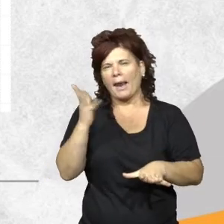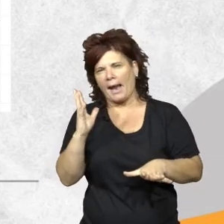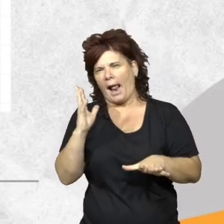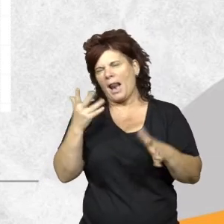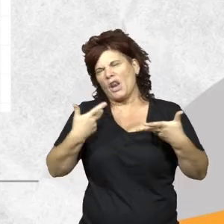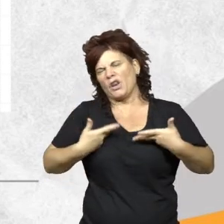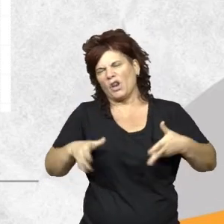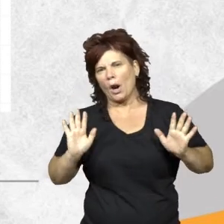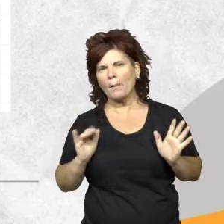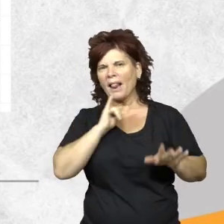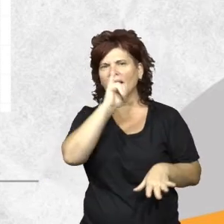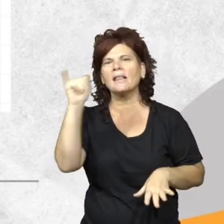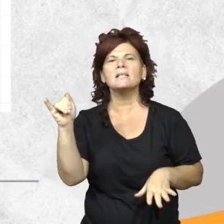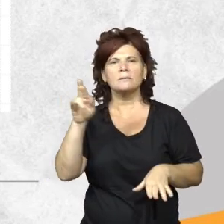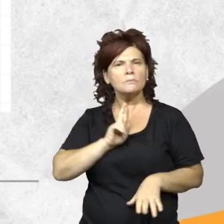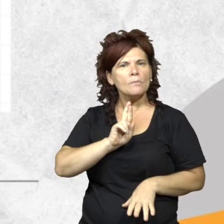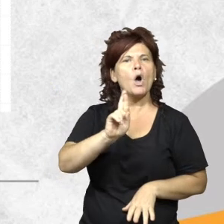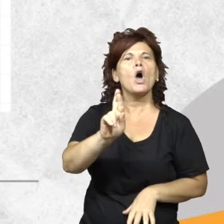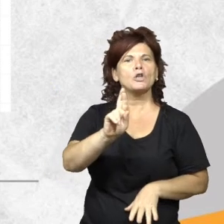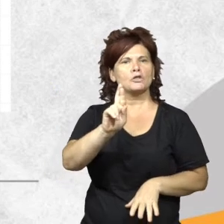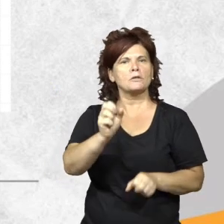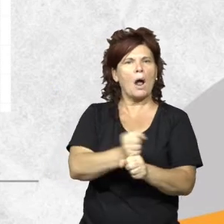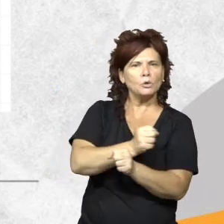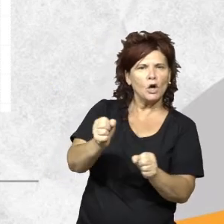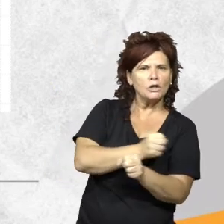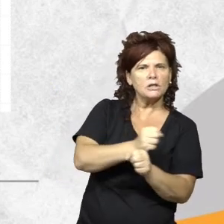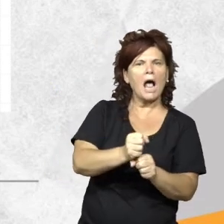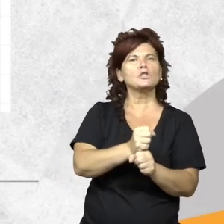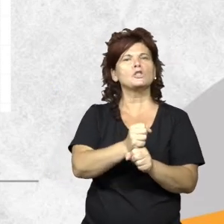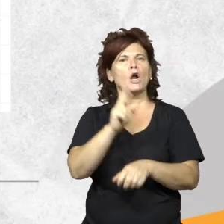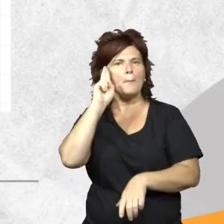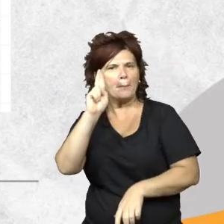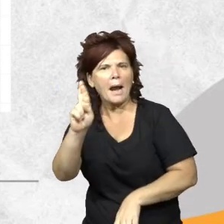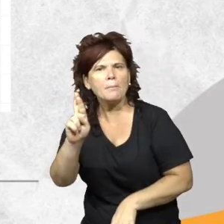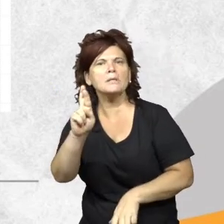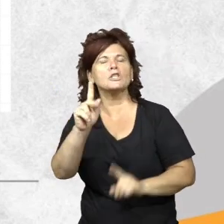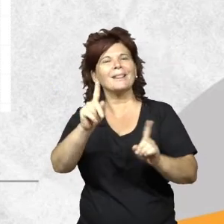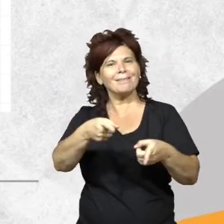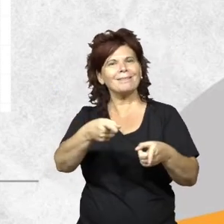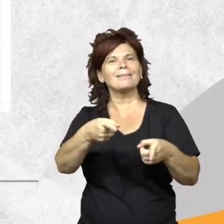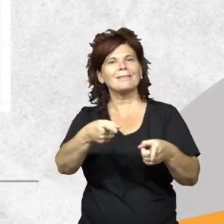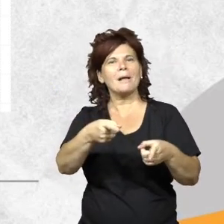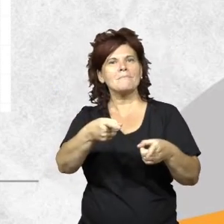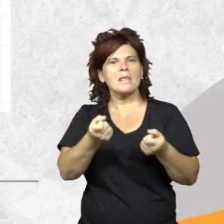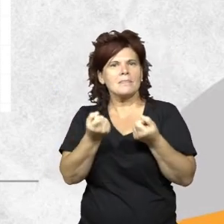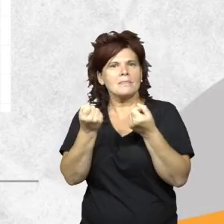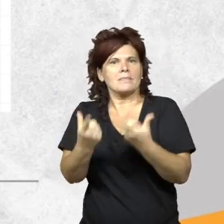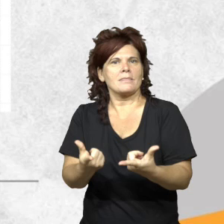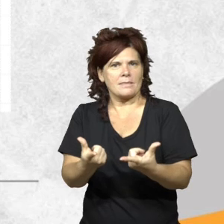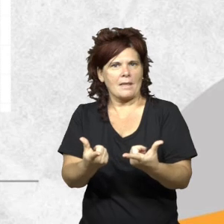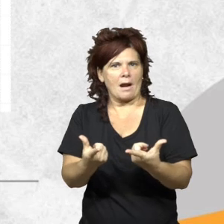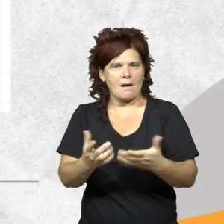normalmente les decimos licencias, autorizaciones, permisos e incluso lo que llamamos concesiones.